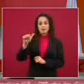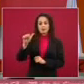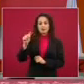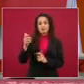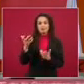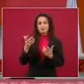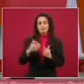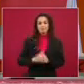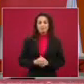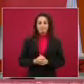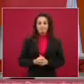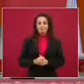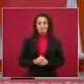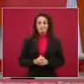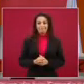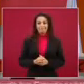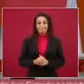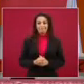Reforma.